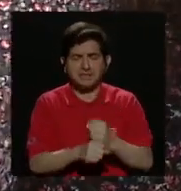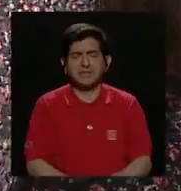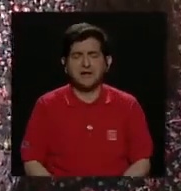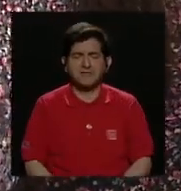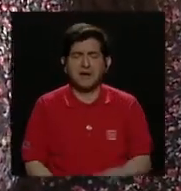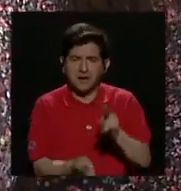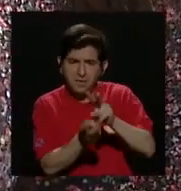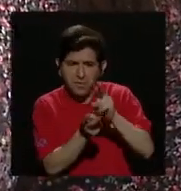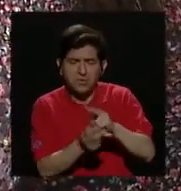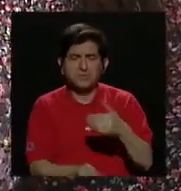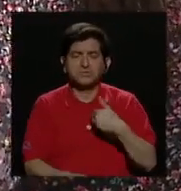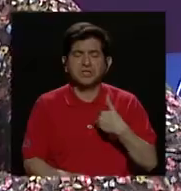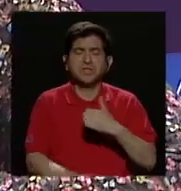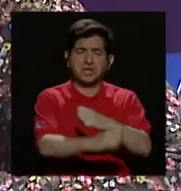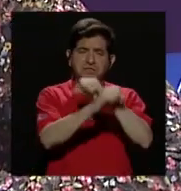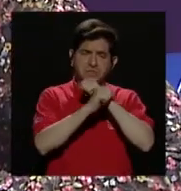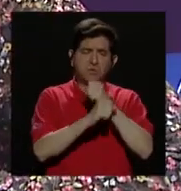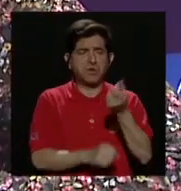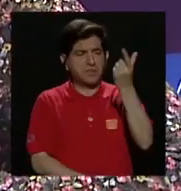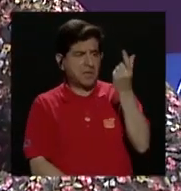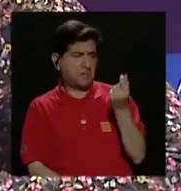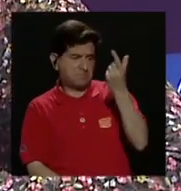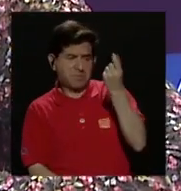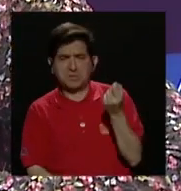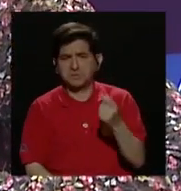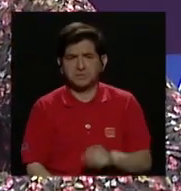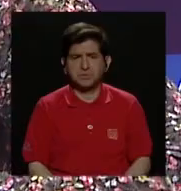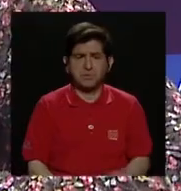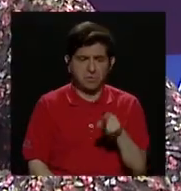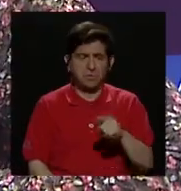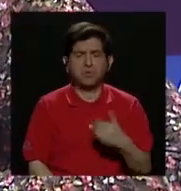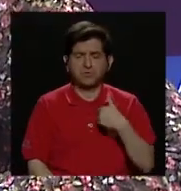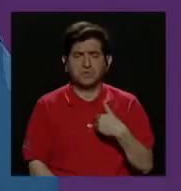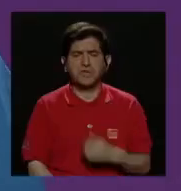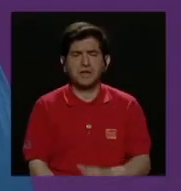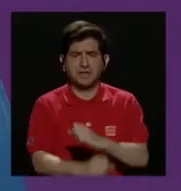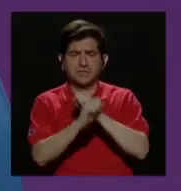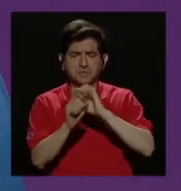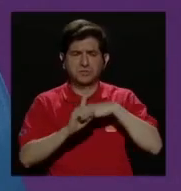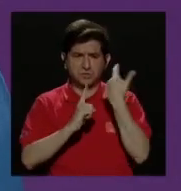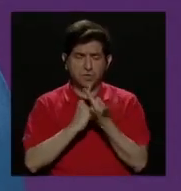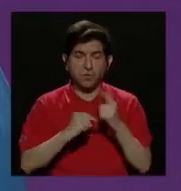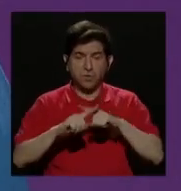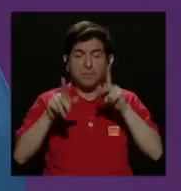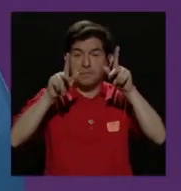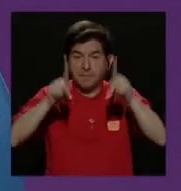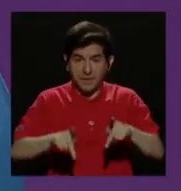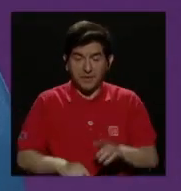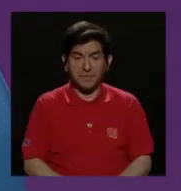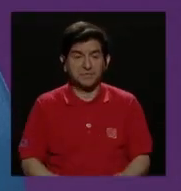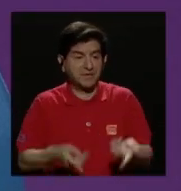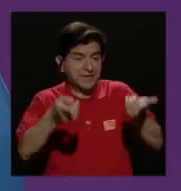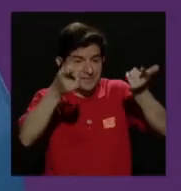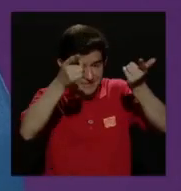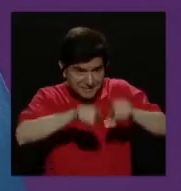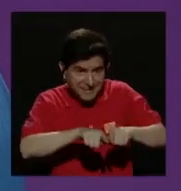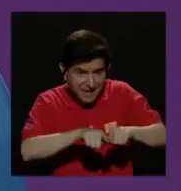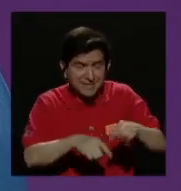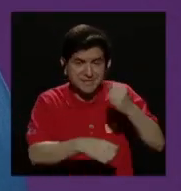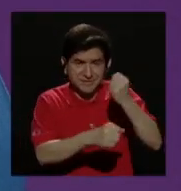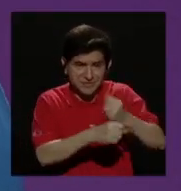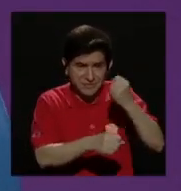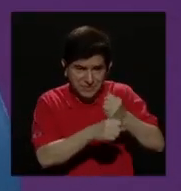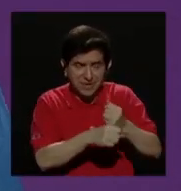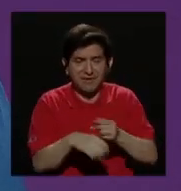trabajo te da garantías, te da una pensión, te das un seguro social. En este caso, ninguna de las personas que están en el trabajo o